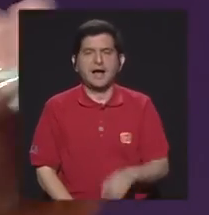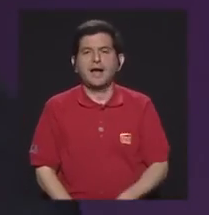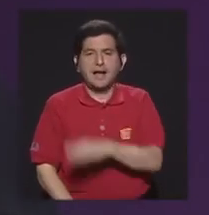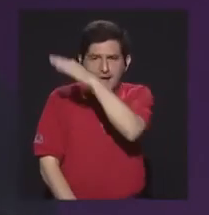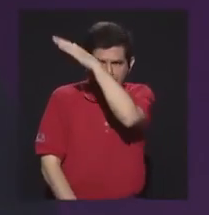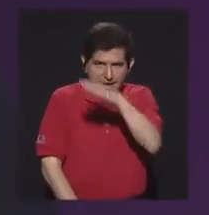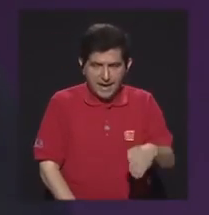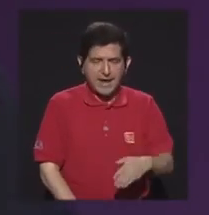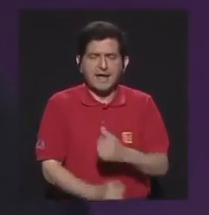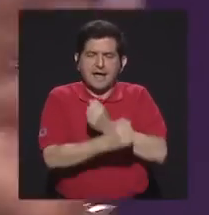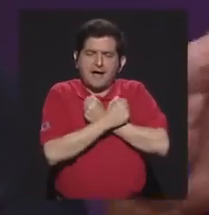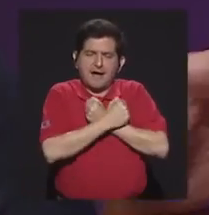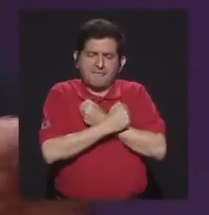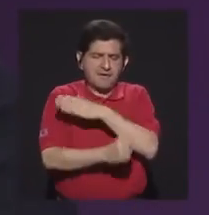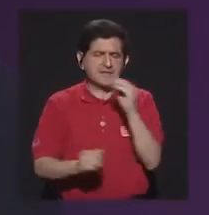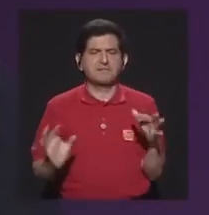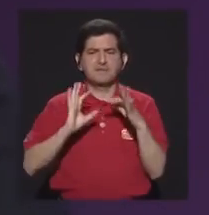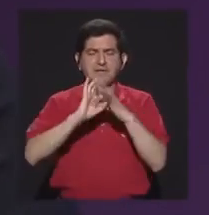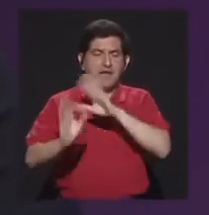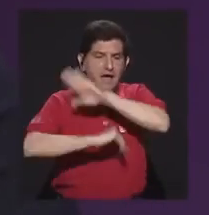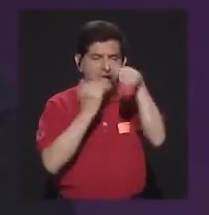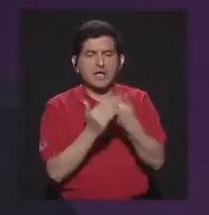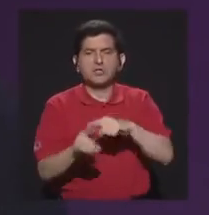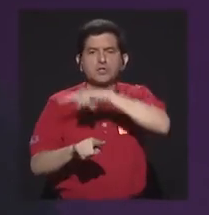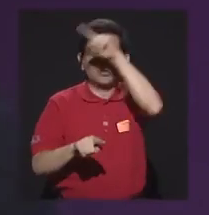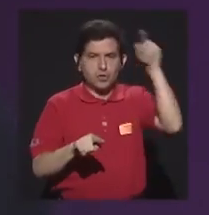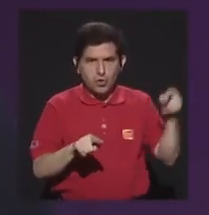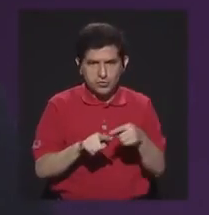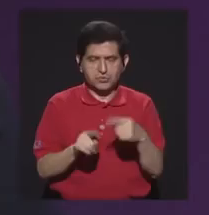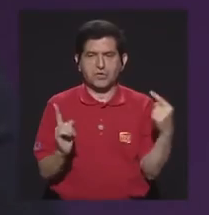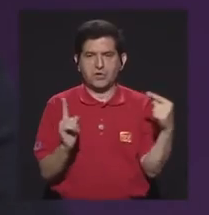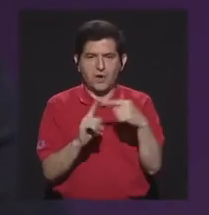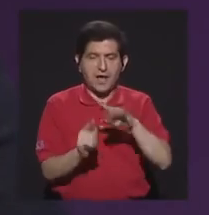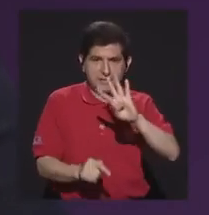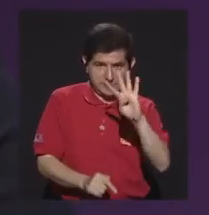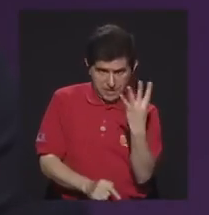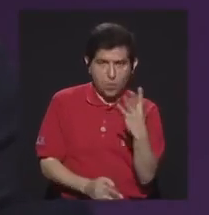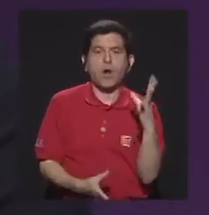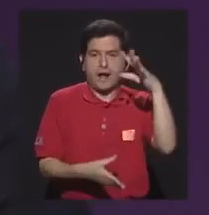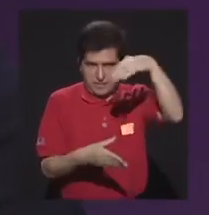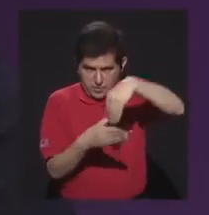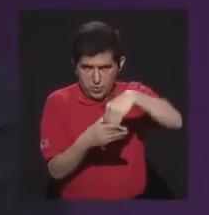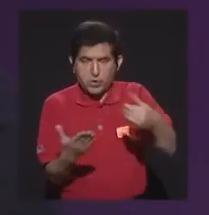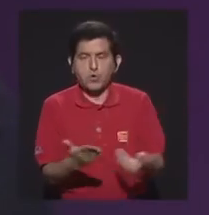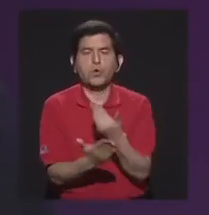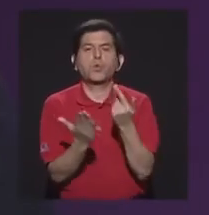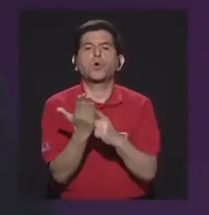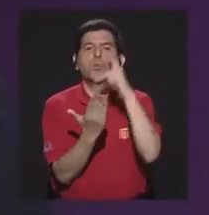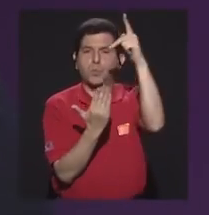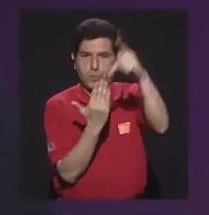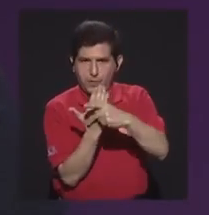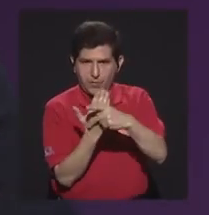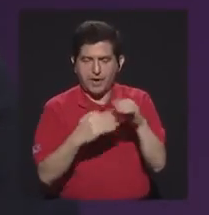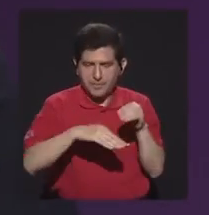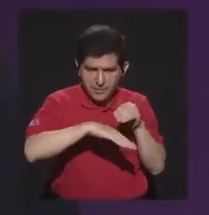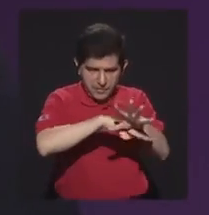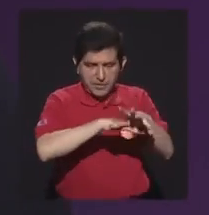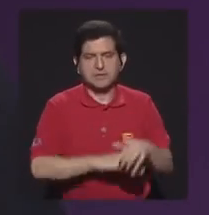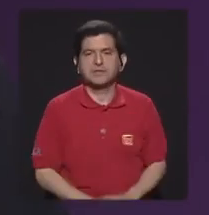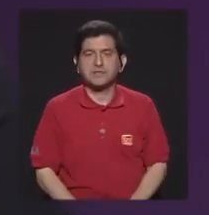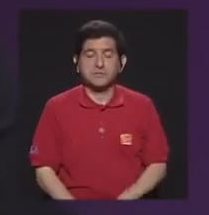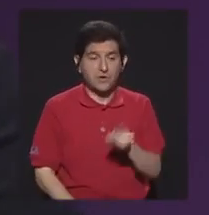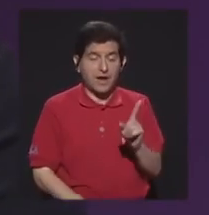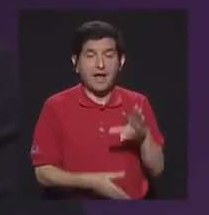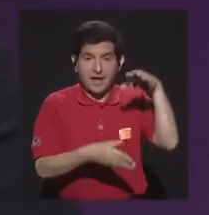de afectividad y sexualidad en todos los ciclos, hasta el cuarto ciclo incluido. Es un nuevo programa de orientación, se va a